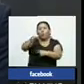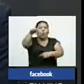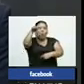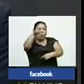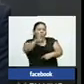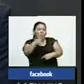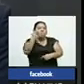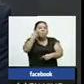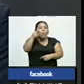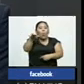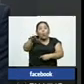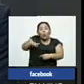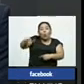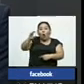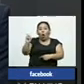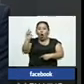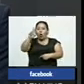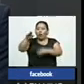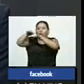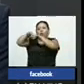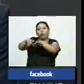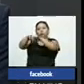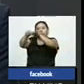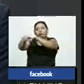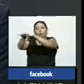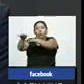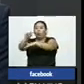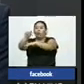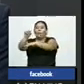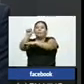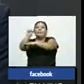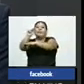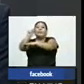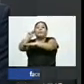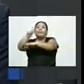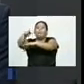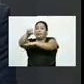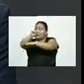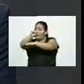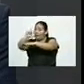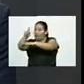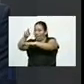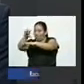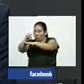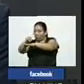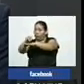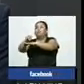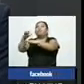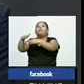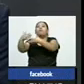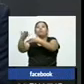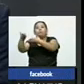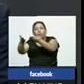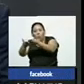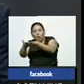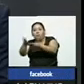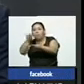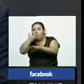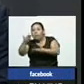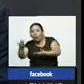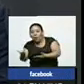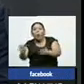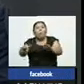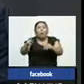vamos a ir hasta la zona oriental. El río Sapo, ubicado en el departamento de Morazán, podría haberse afectado por diferentes factores. Una situación que